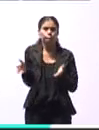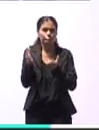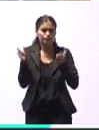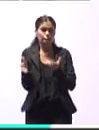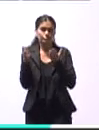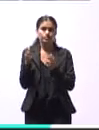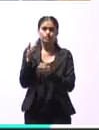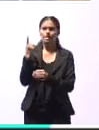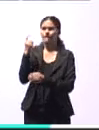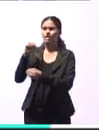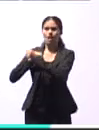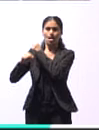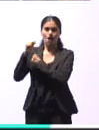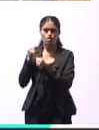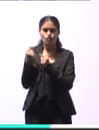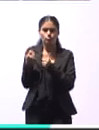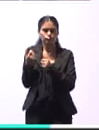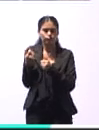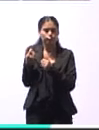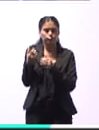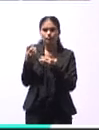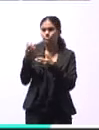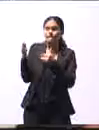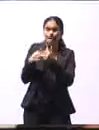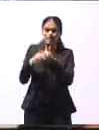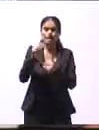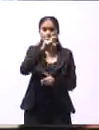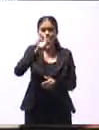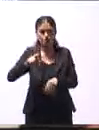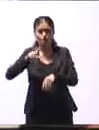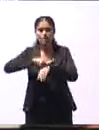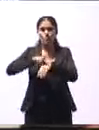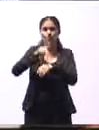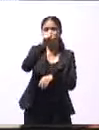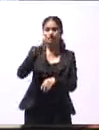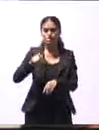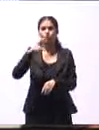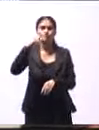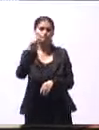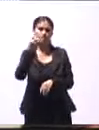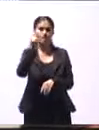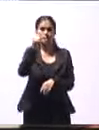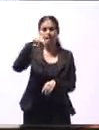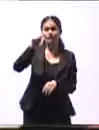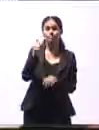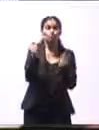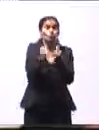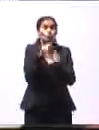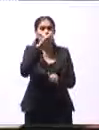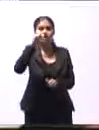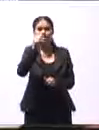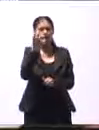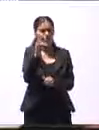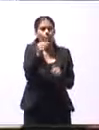10 años cuando Paraguay se vuelve miembro pleno de CAF. Con la CAF estamos trabajando en la posibilidad de hacer